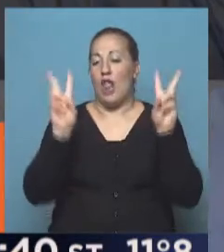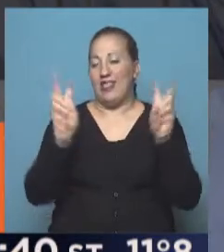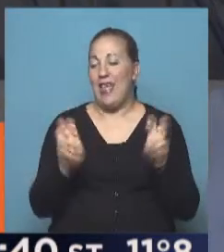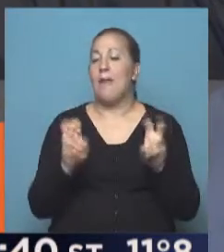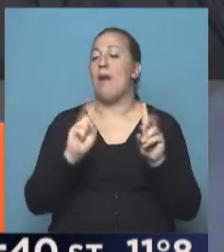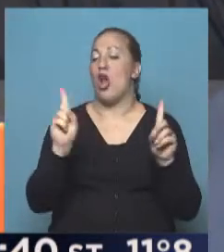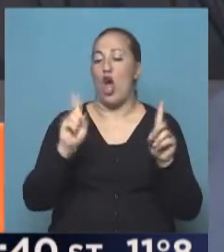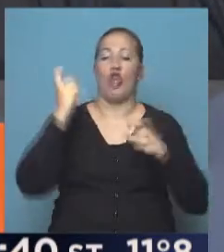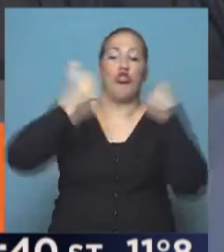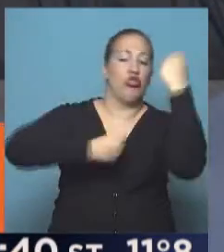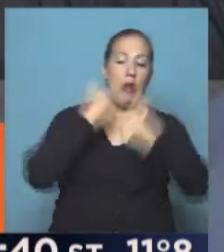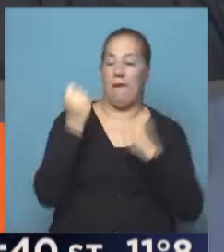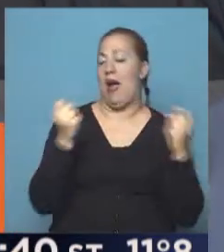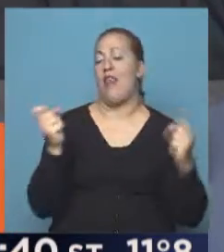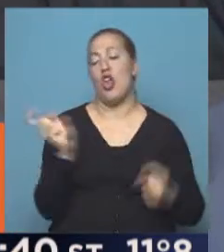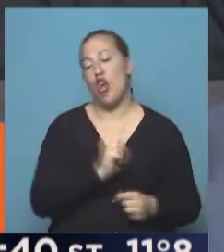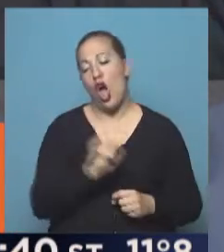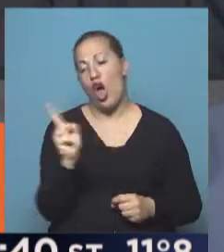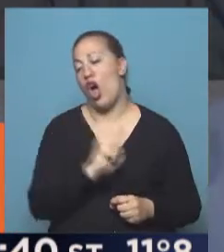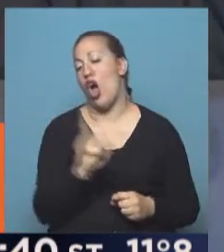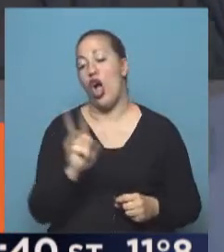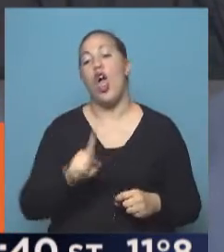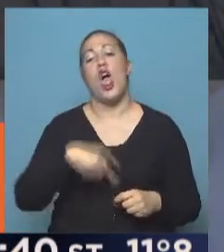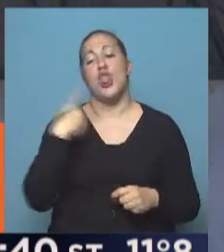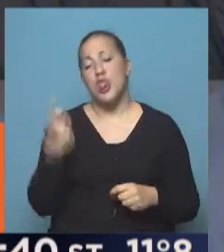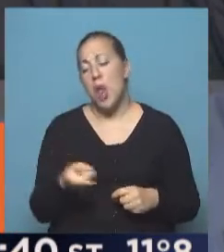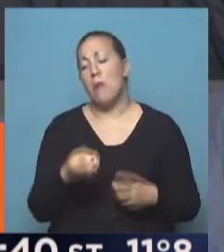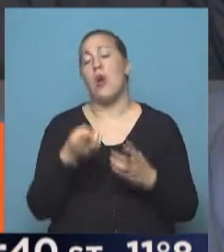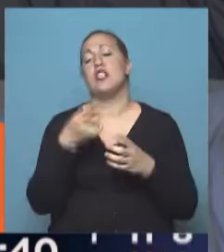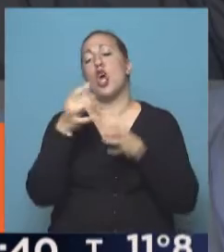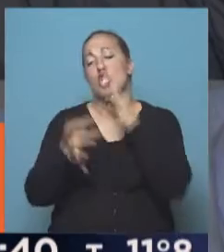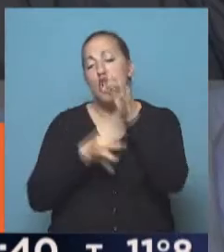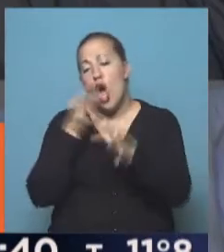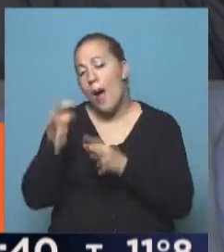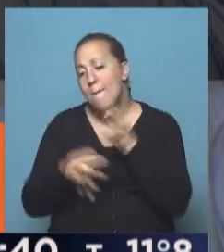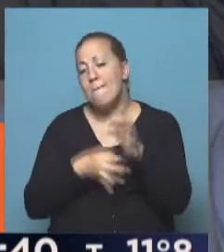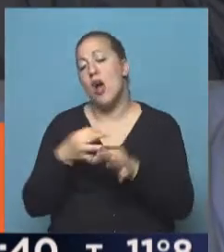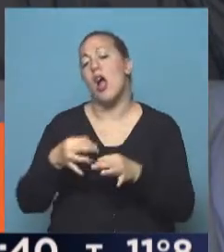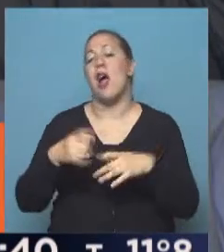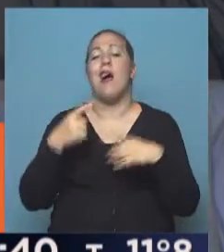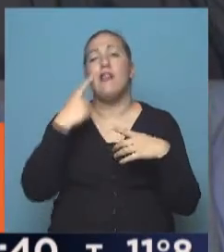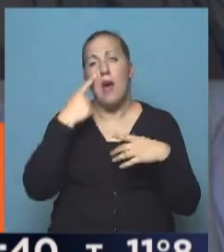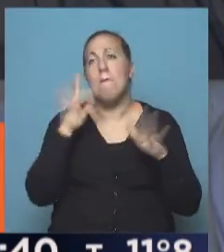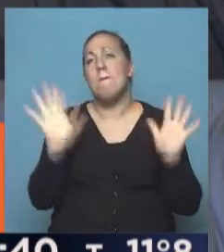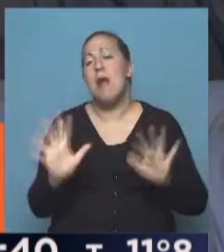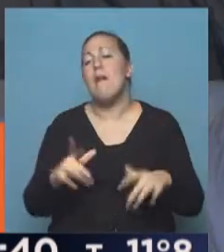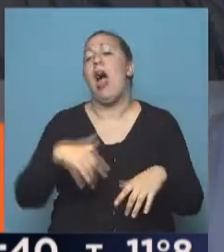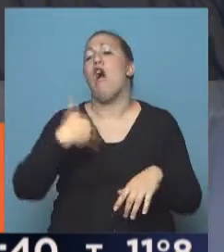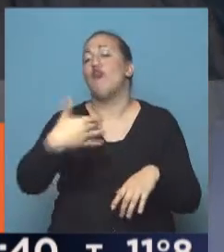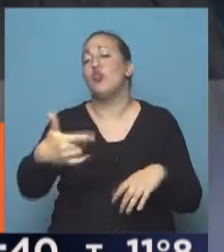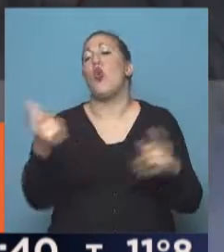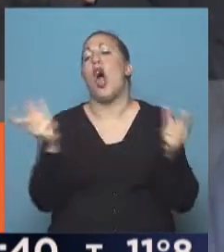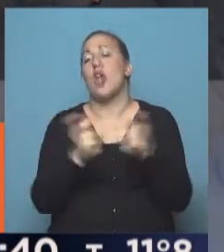Quiero hacerle otras dos consultas. Para nada. Después terminamos charlando y provocando otra futura reunión. Así que eso